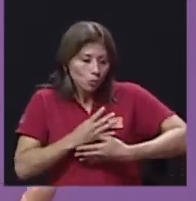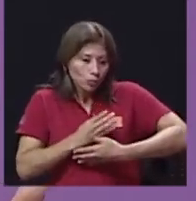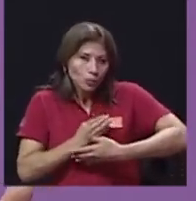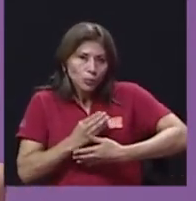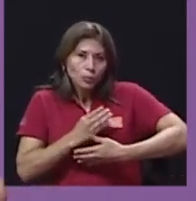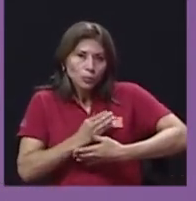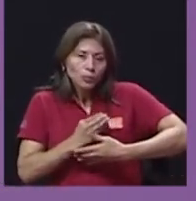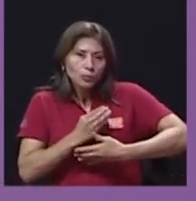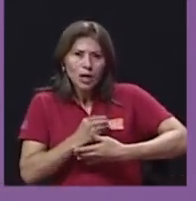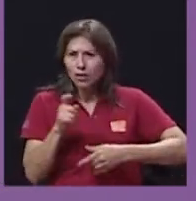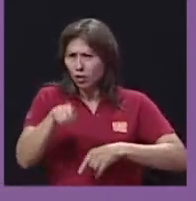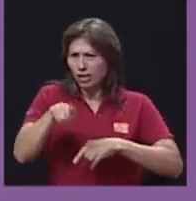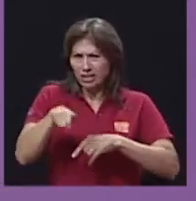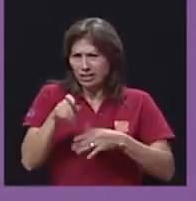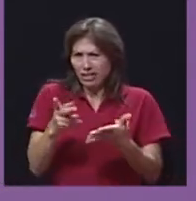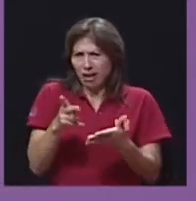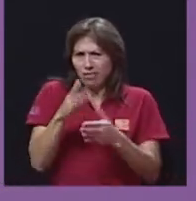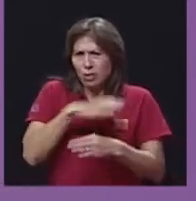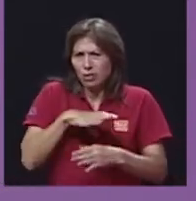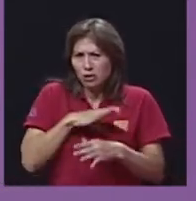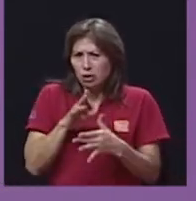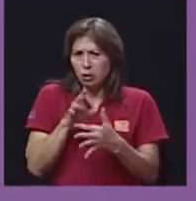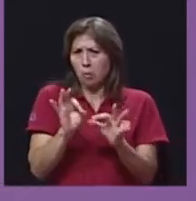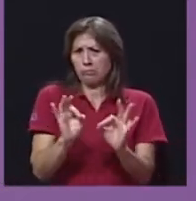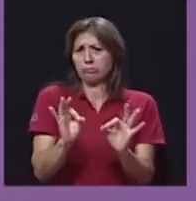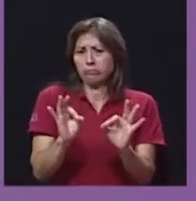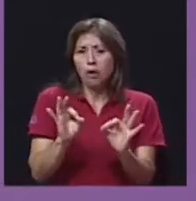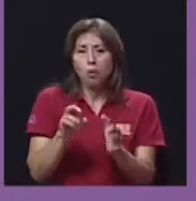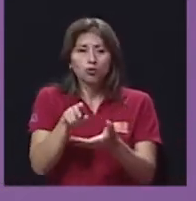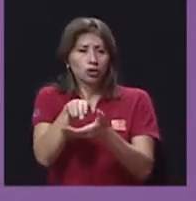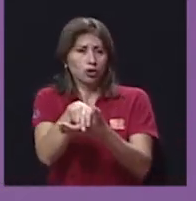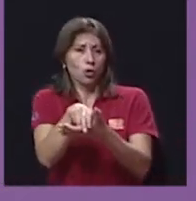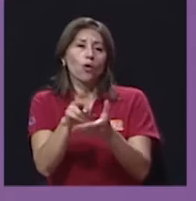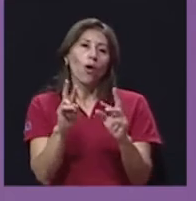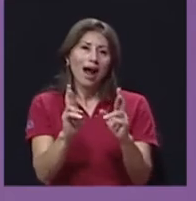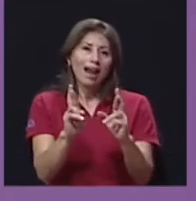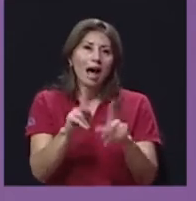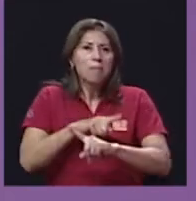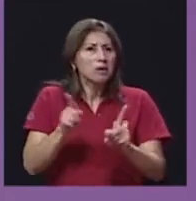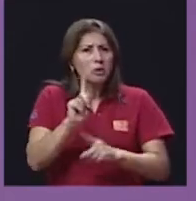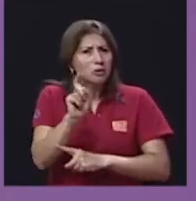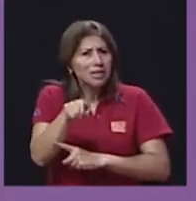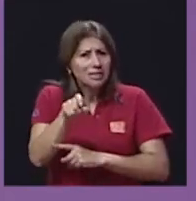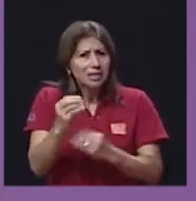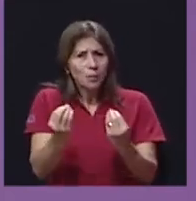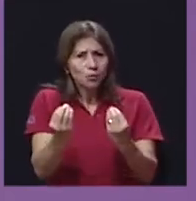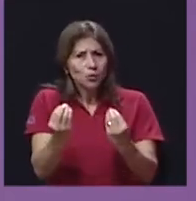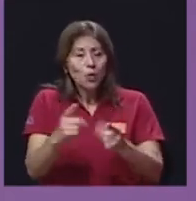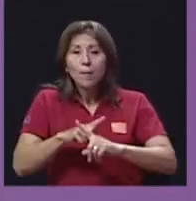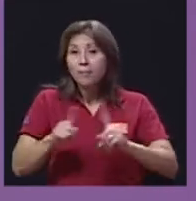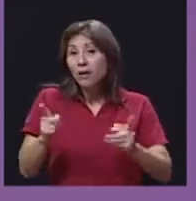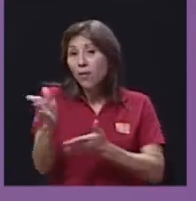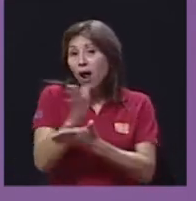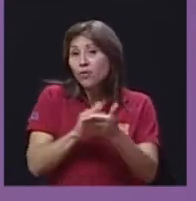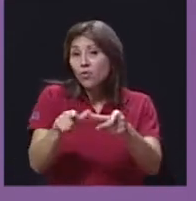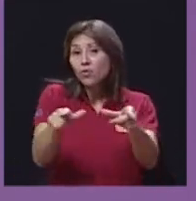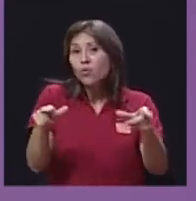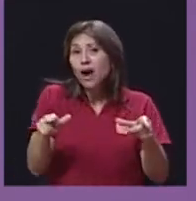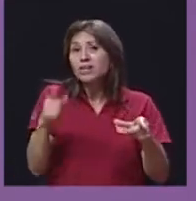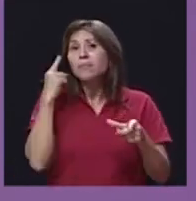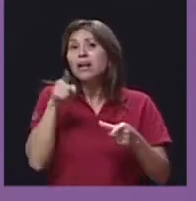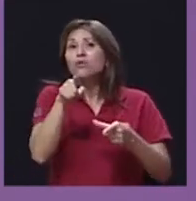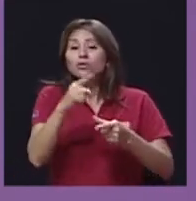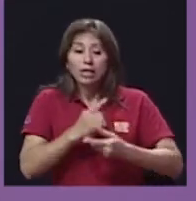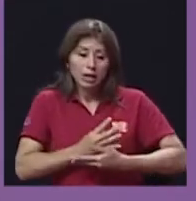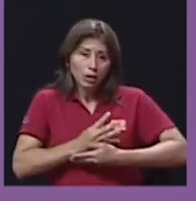tuvieron un sillón como también lo quisiéramos pero en realidad no se necesitan no se necesita mucho pero el lugar es que lo que te ofrecen es el baño